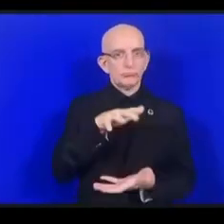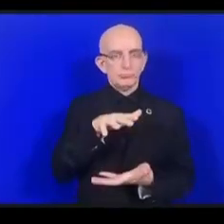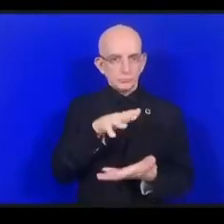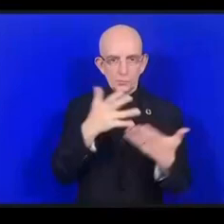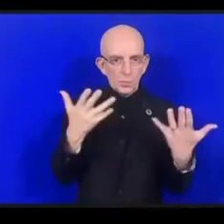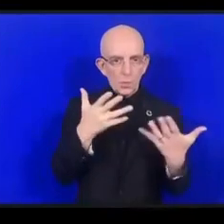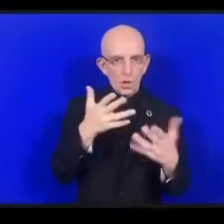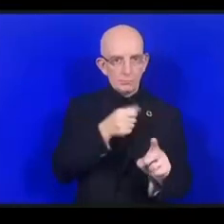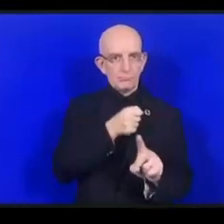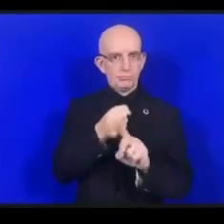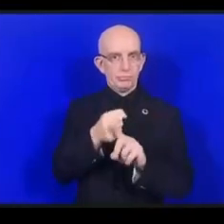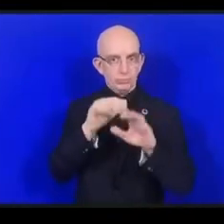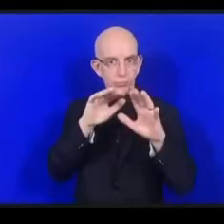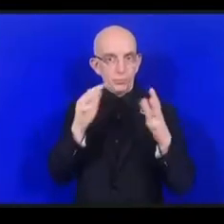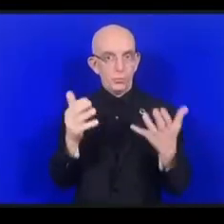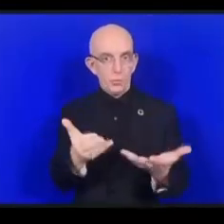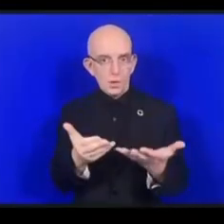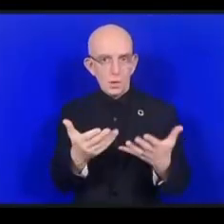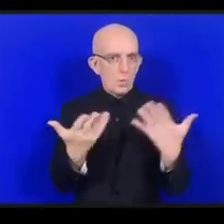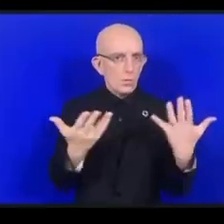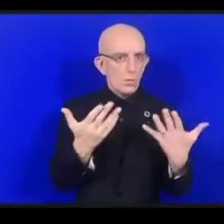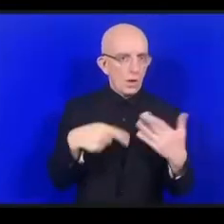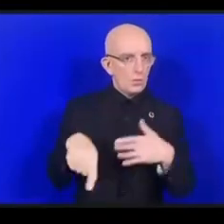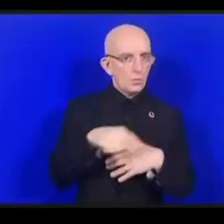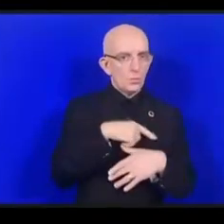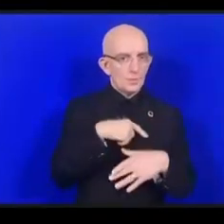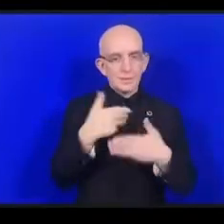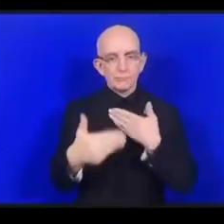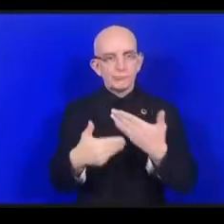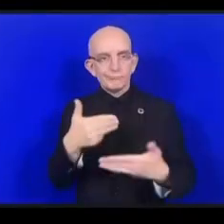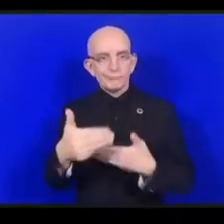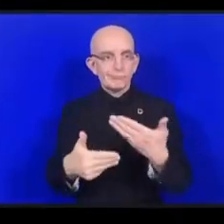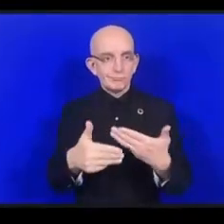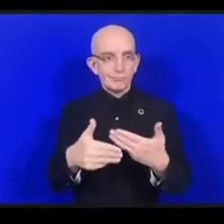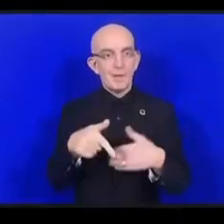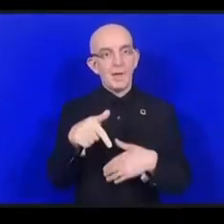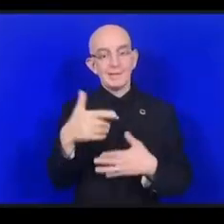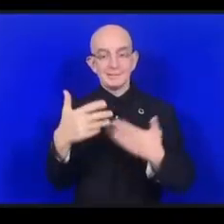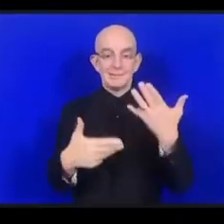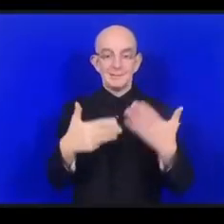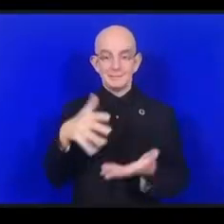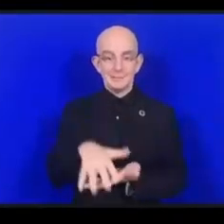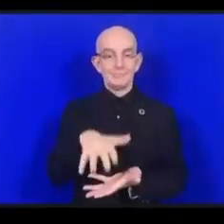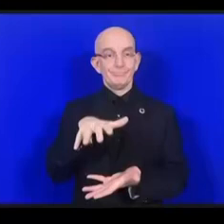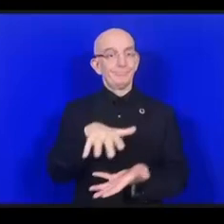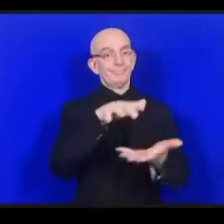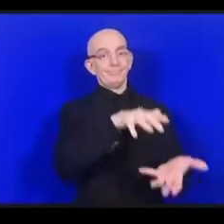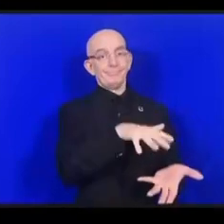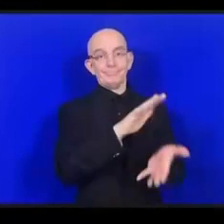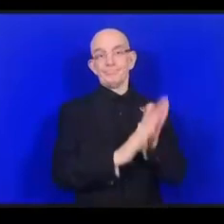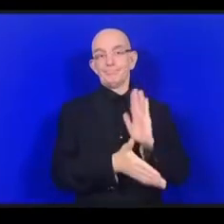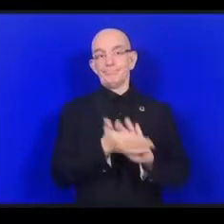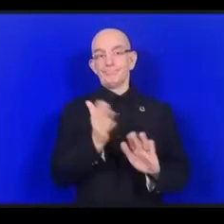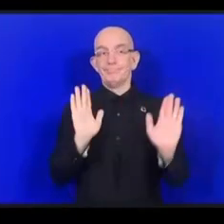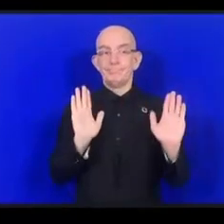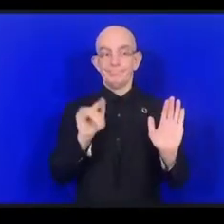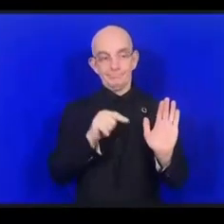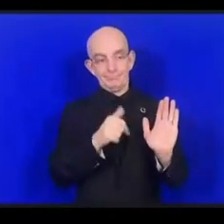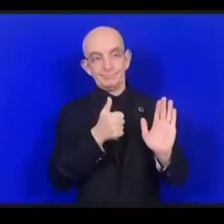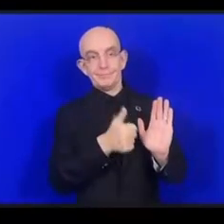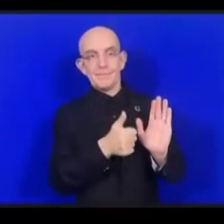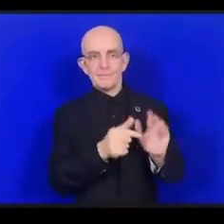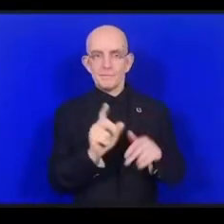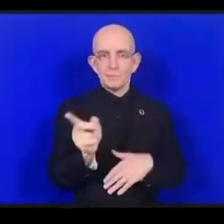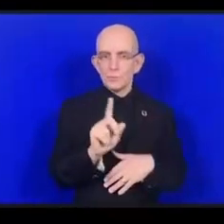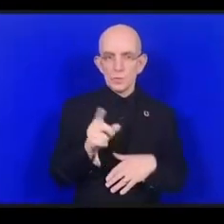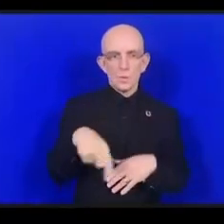acciones y cómo asegurarnos Entonces de que estas las controlemos de manera correcta y Únicamente lo hagamos de manera